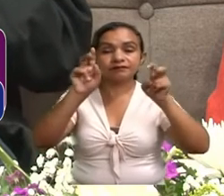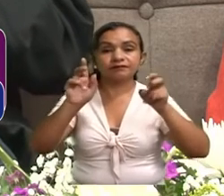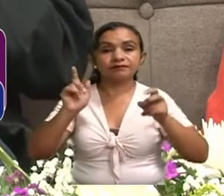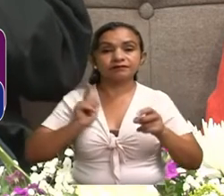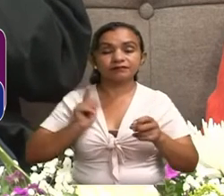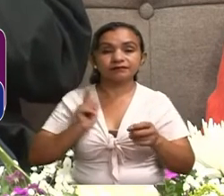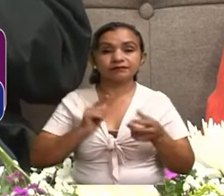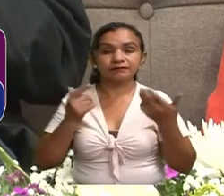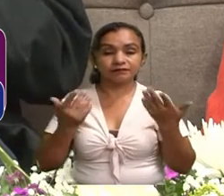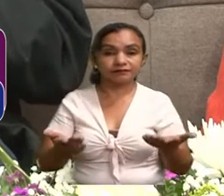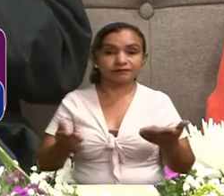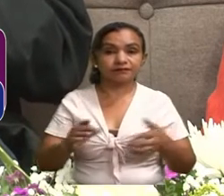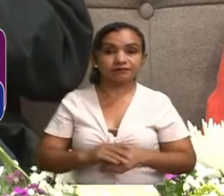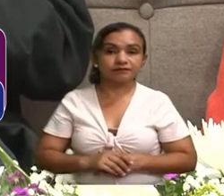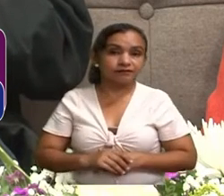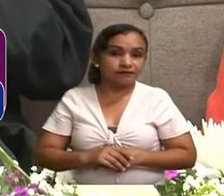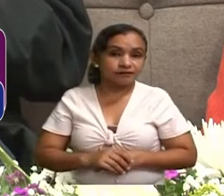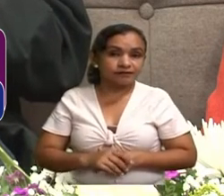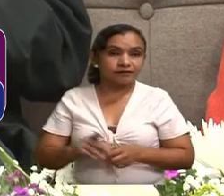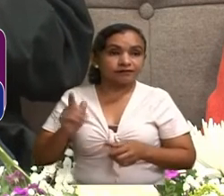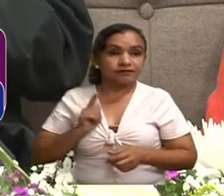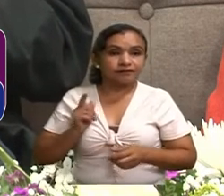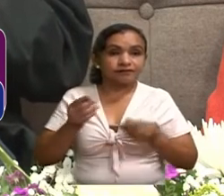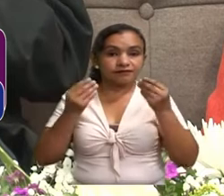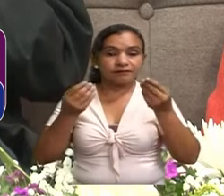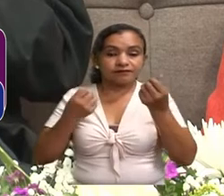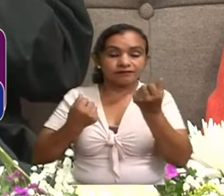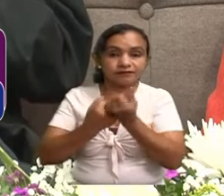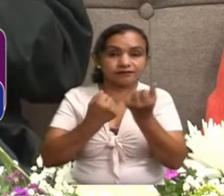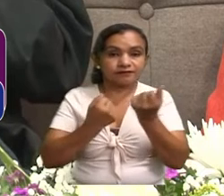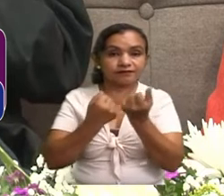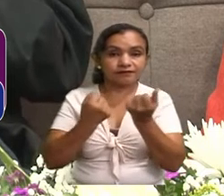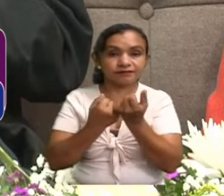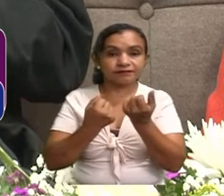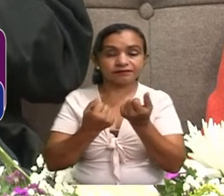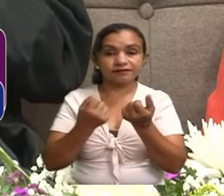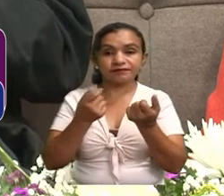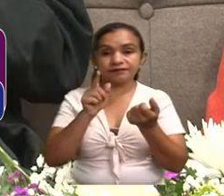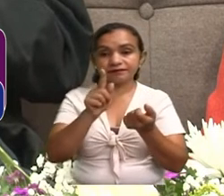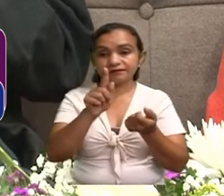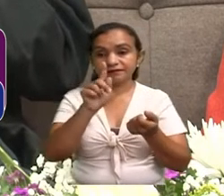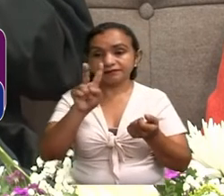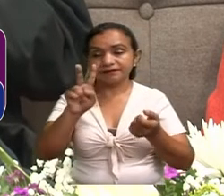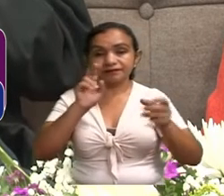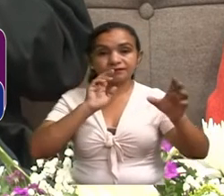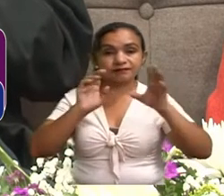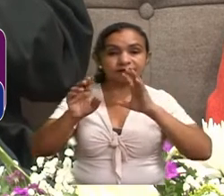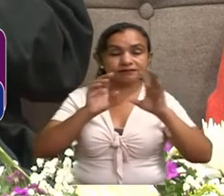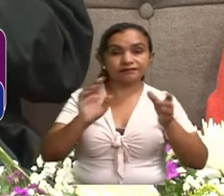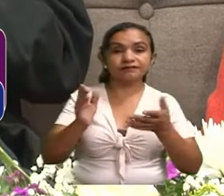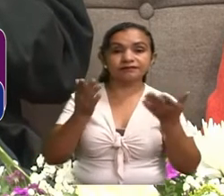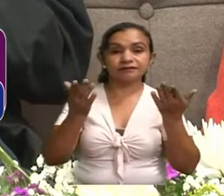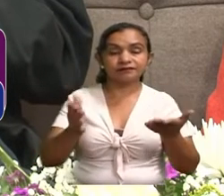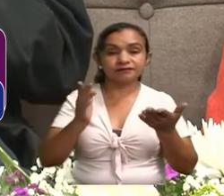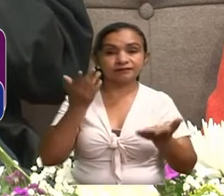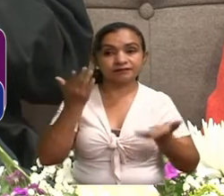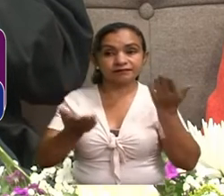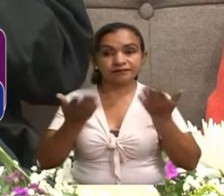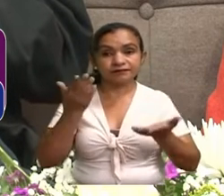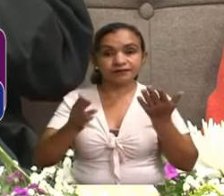Entonces vamos a tener mucho apoyo interactivo en los medios de comunicación. Vamos a tener